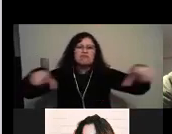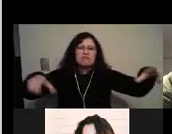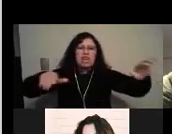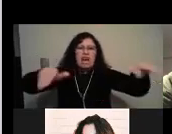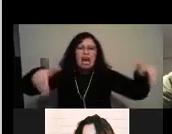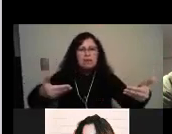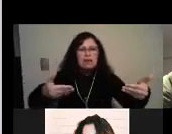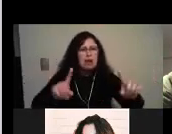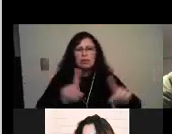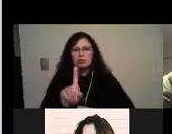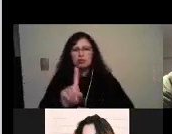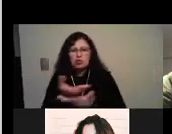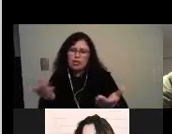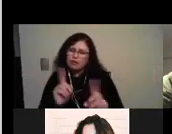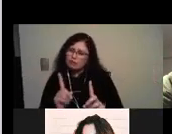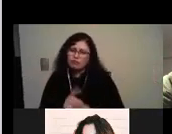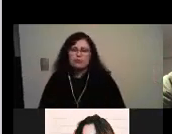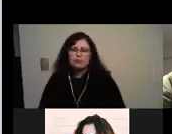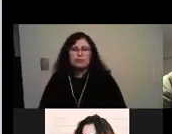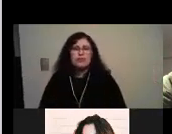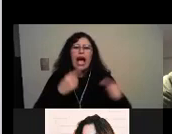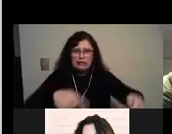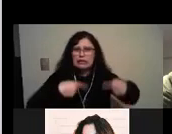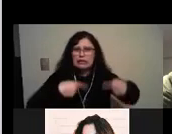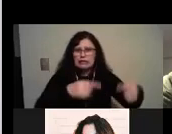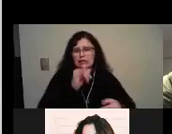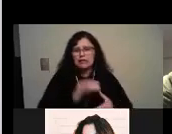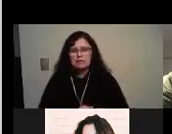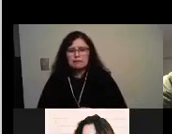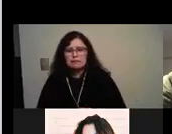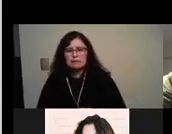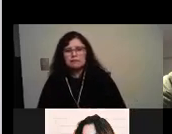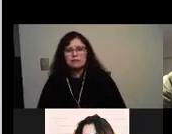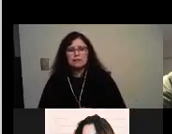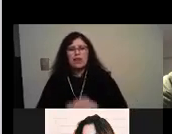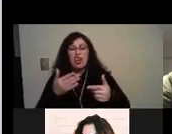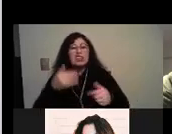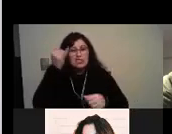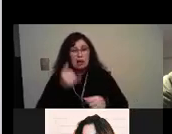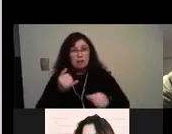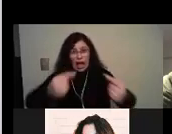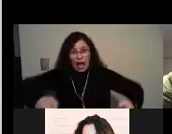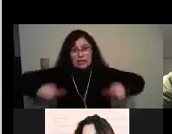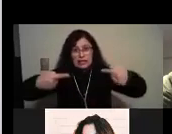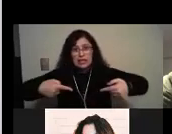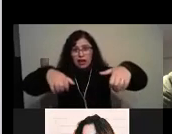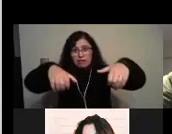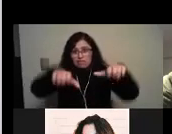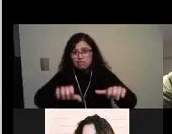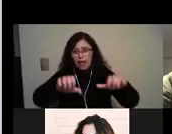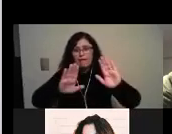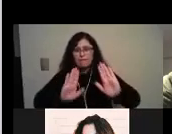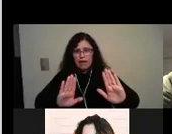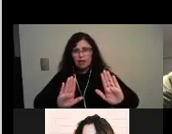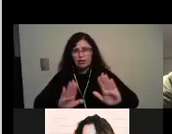¿ya? Los frenos son estos, ¿cierto? Siempre coloque los frenos en la silla de ruedas, ¿ya? Si usted va a bajar al paciente